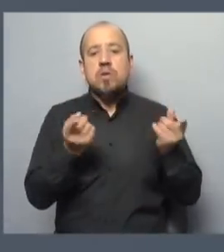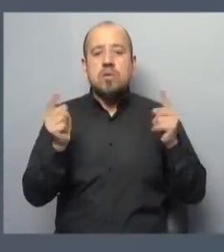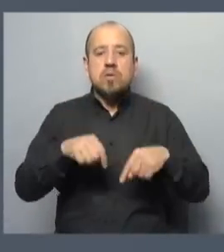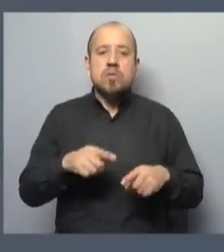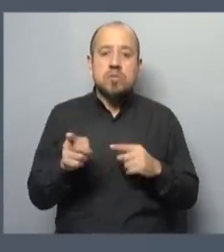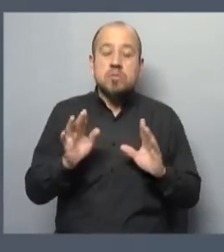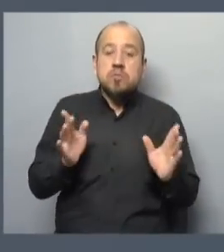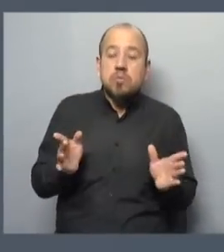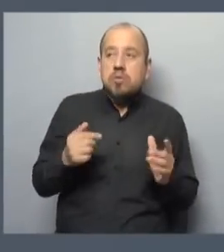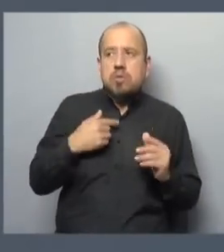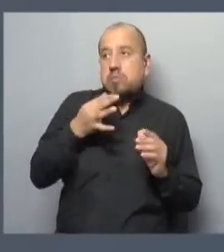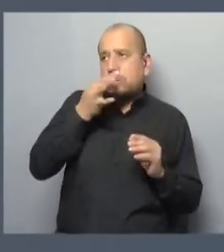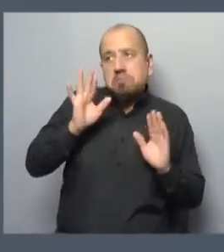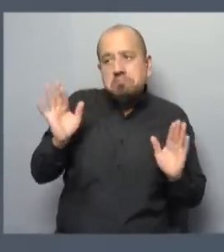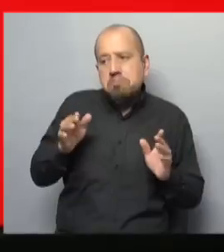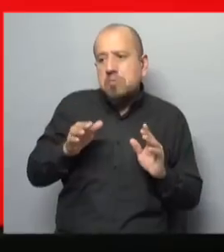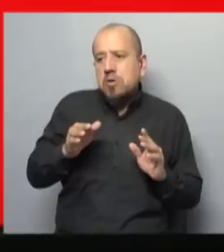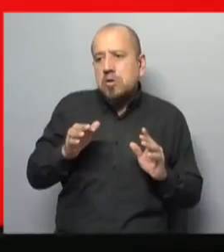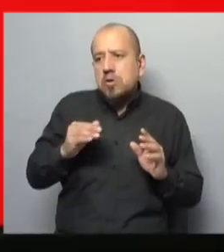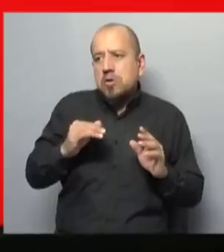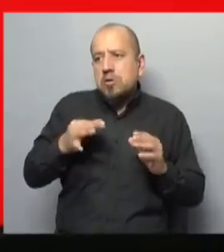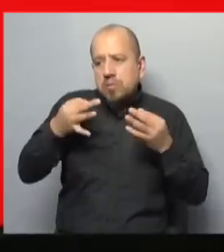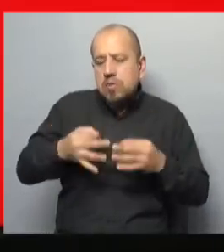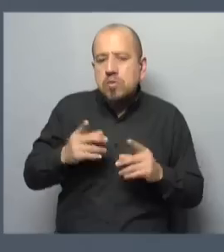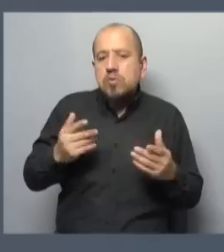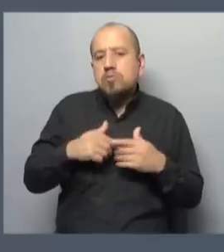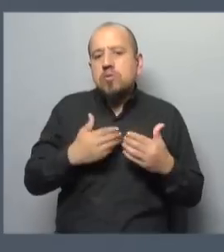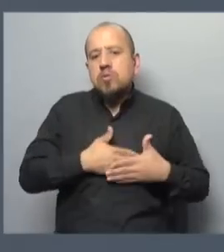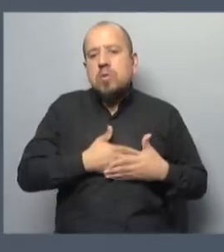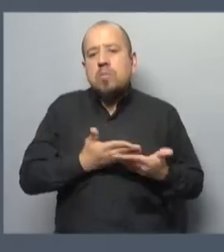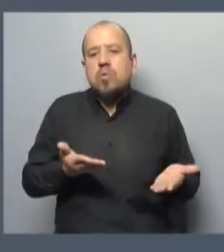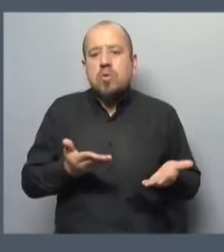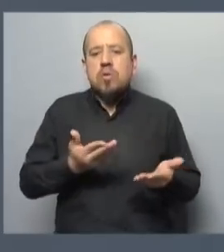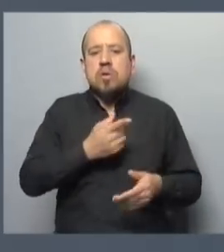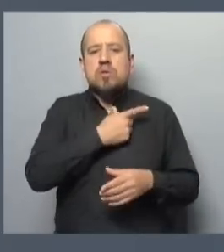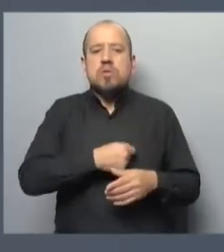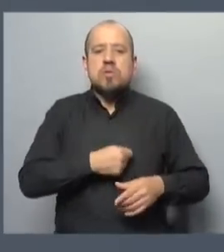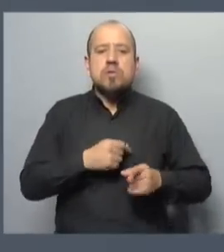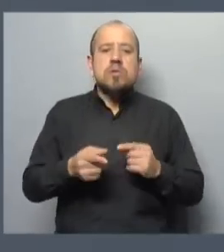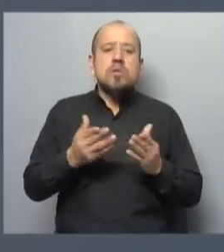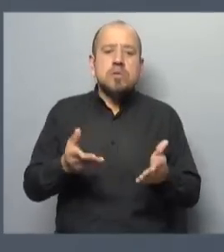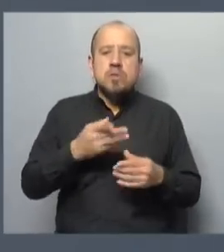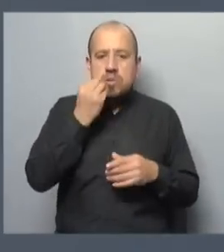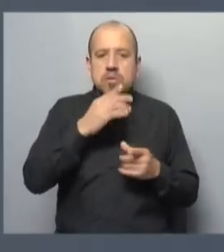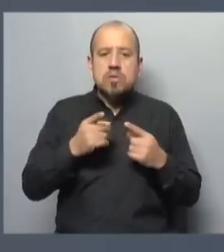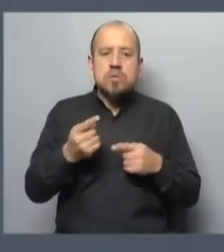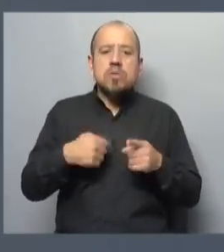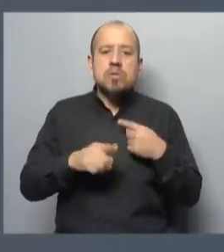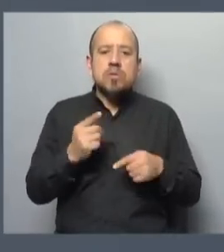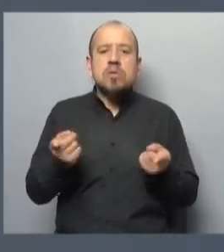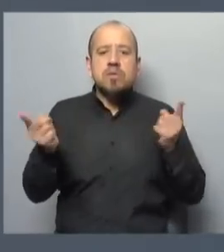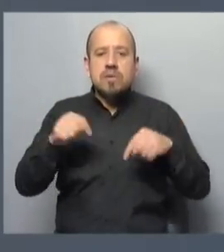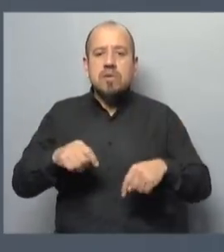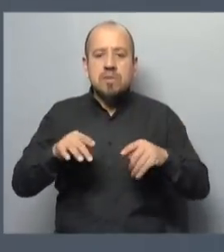jugarlo no sé si es por el lado de su amor a nacional que sería buenísimo pero que viniera a